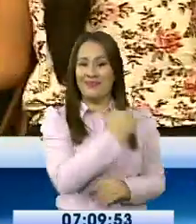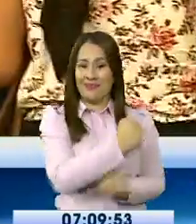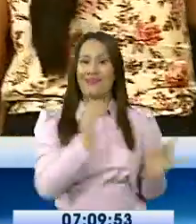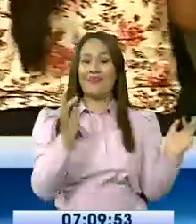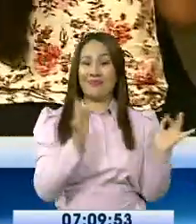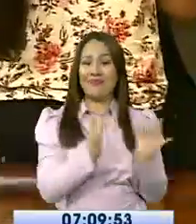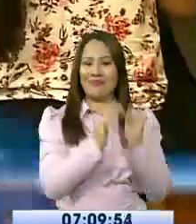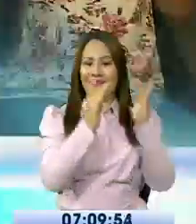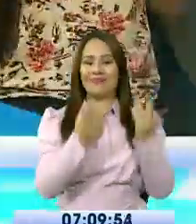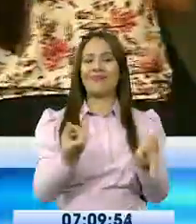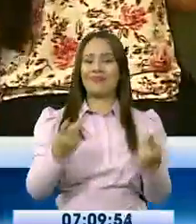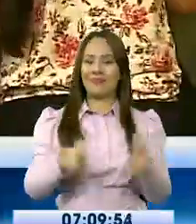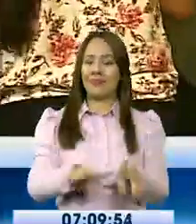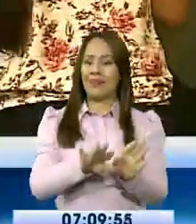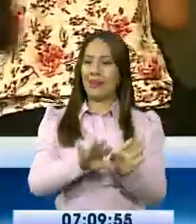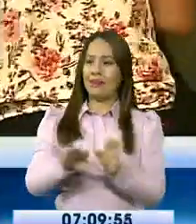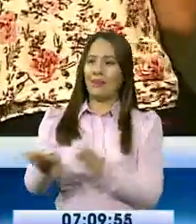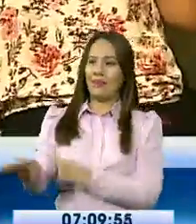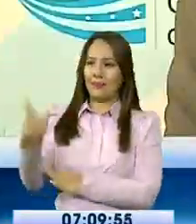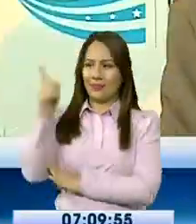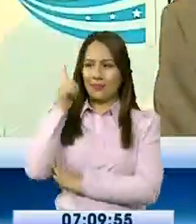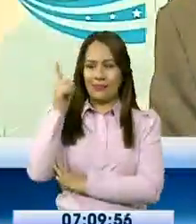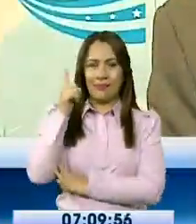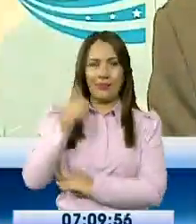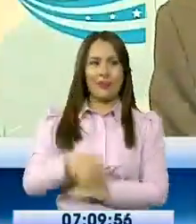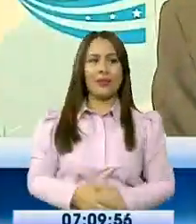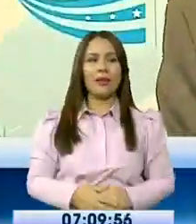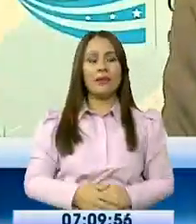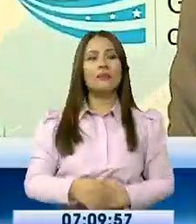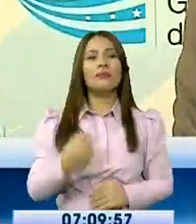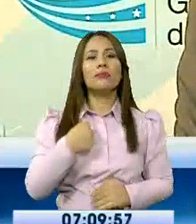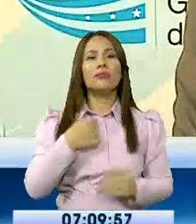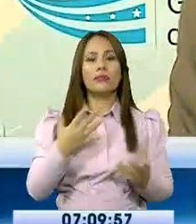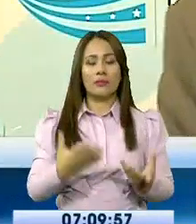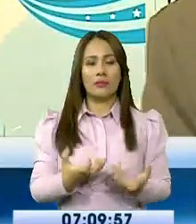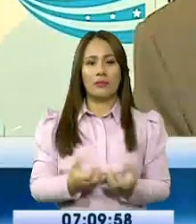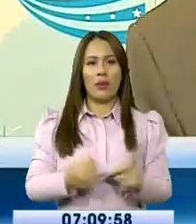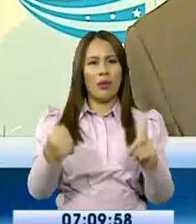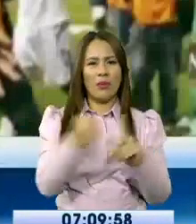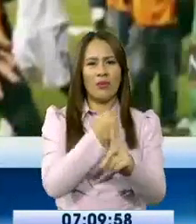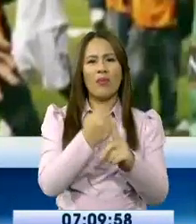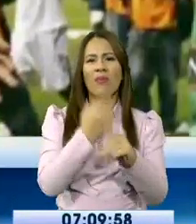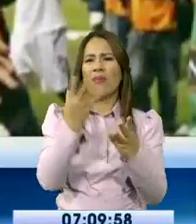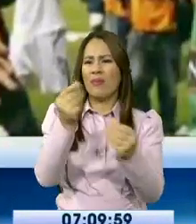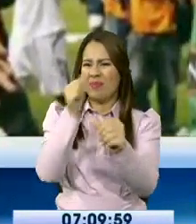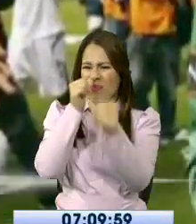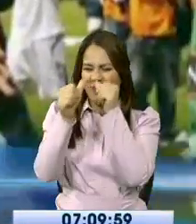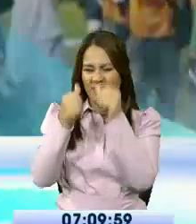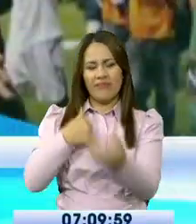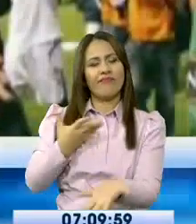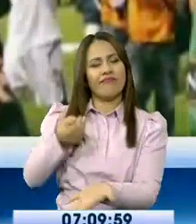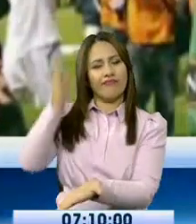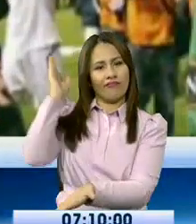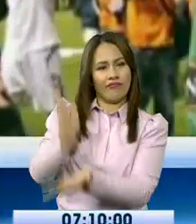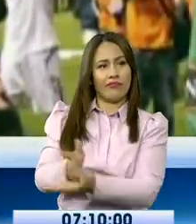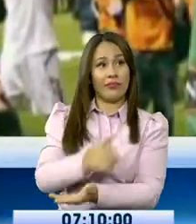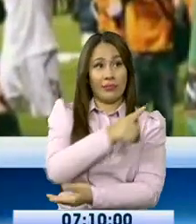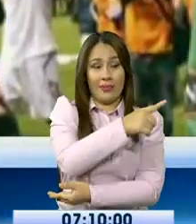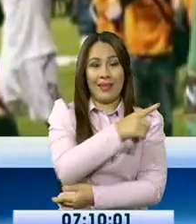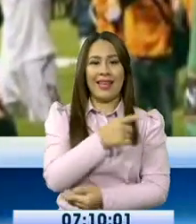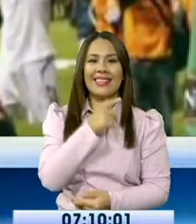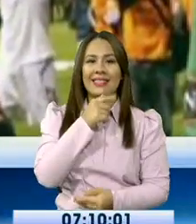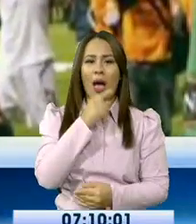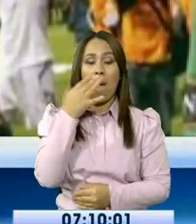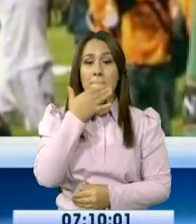cuál será su principal línea de acción. La lucha contra el microtráfico. Ceballos es considerado como uno de